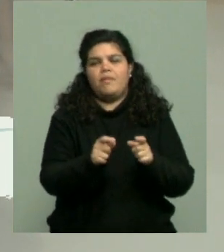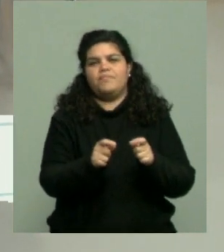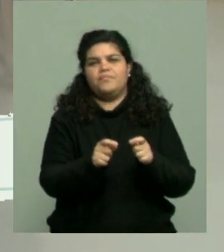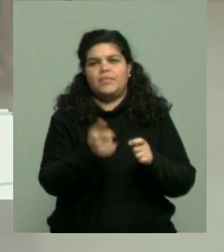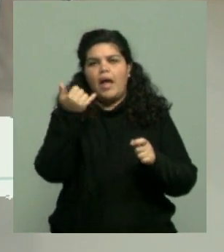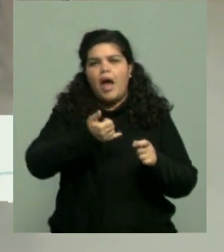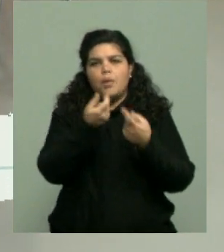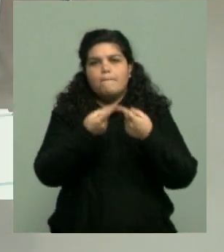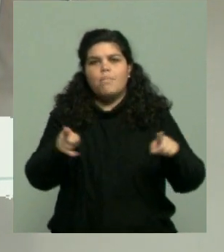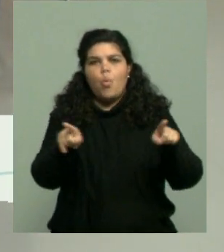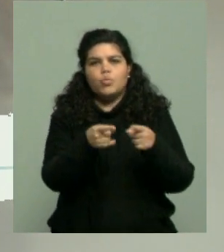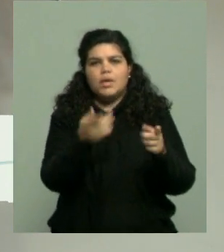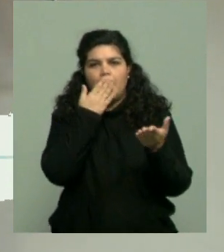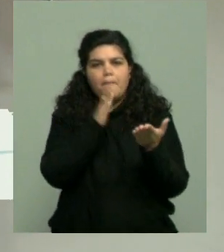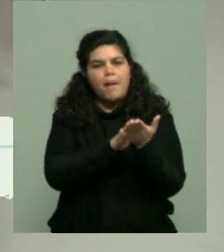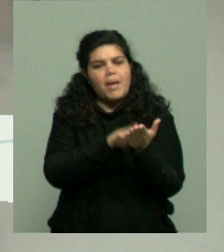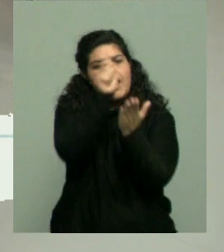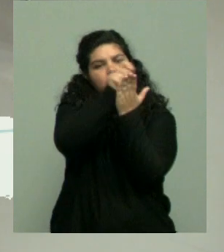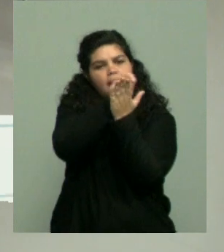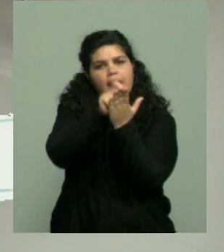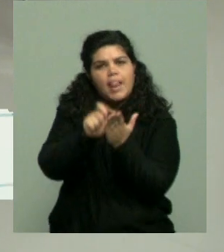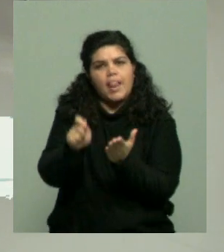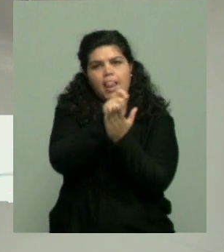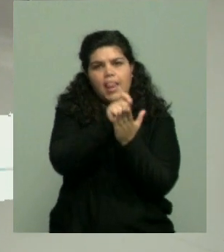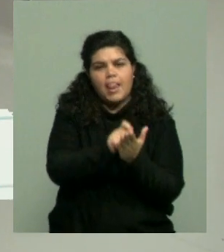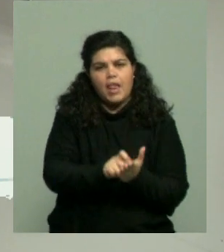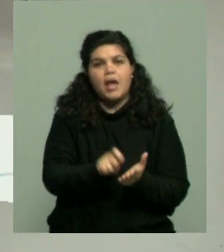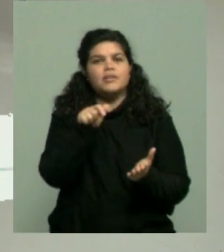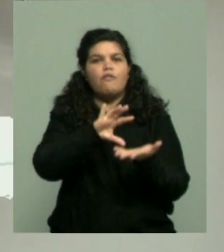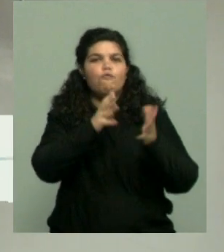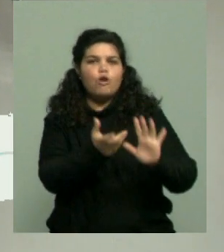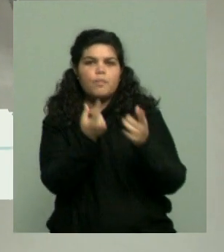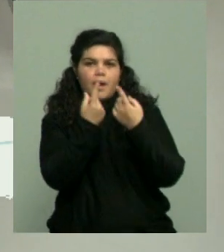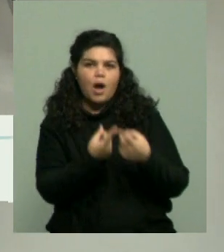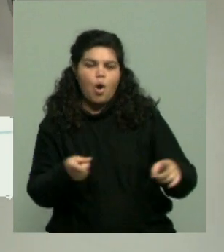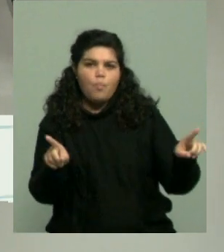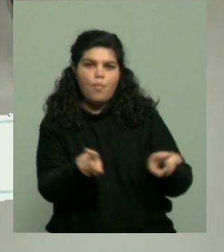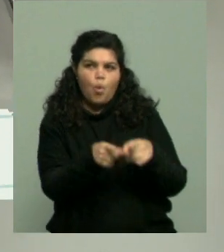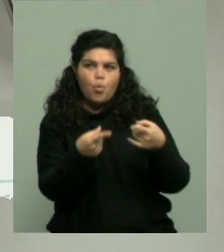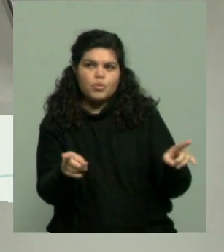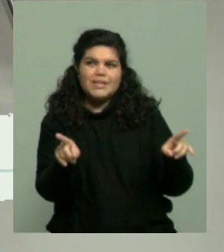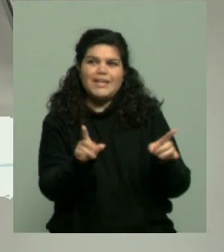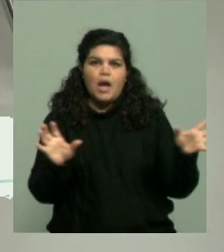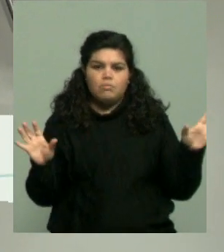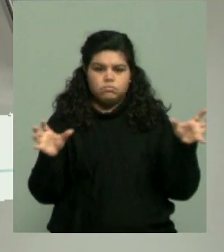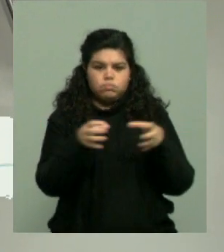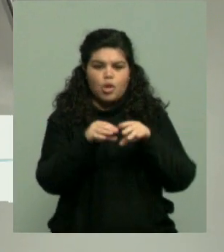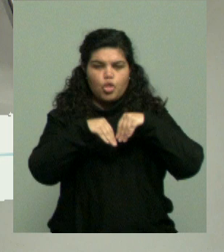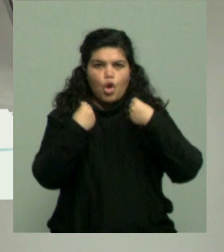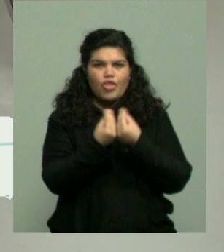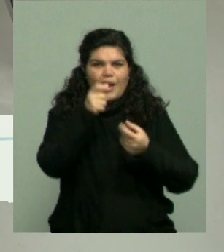porque de esa manera es una de las pocas maneras que tenemos para ordenar esta mini orquesta. Claro. Somos 12